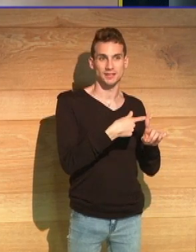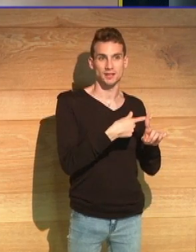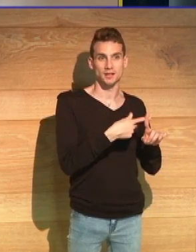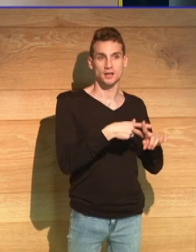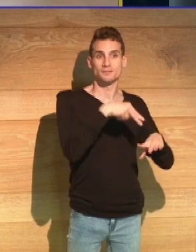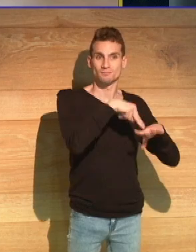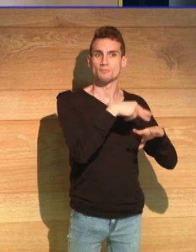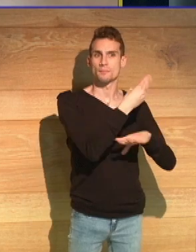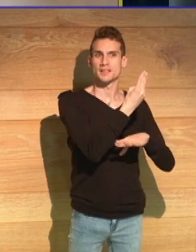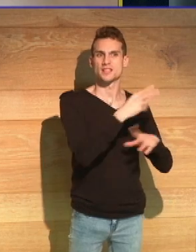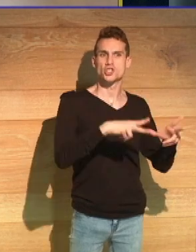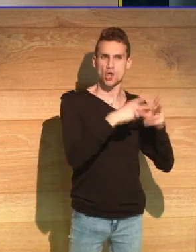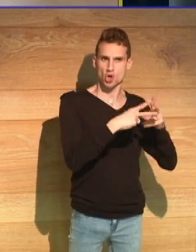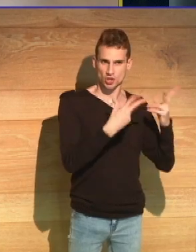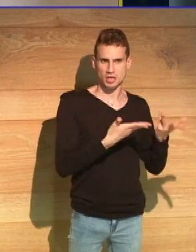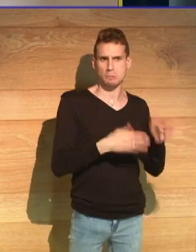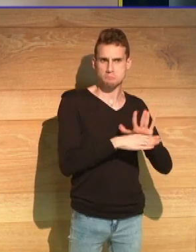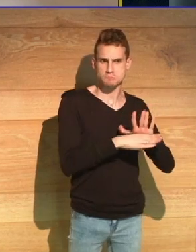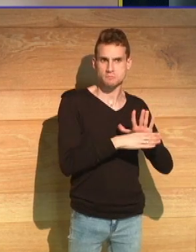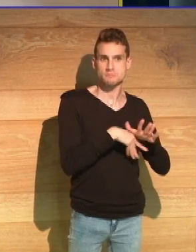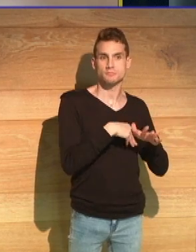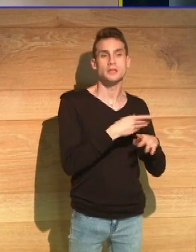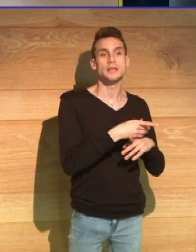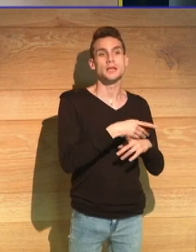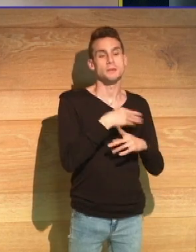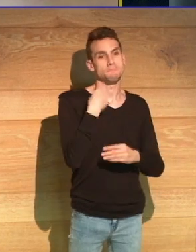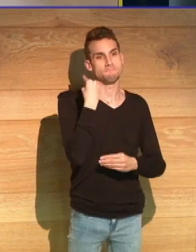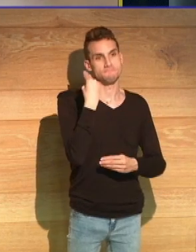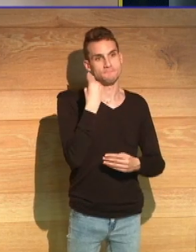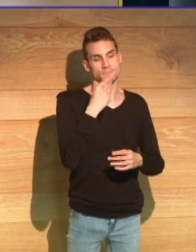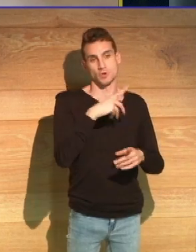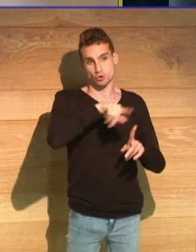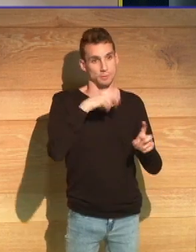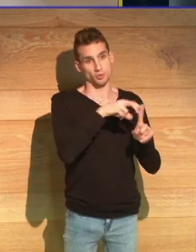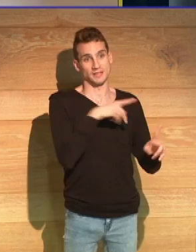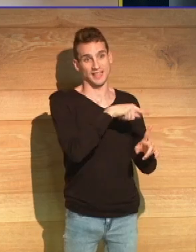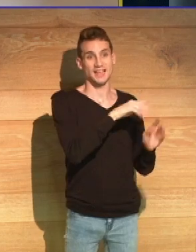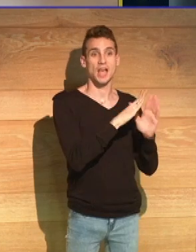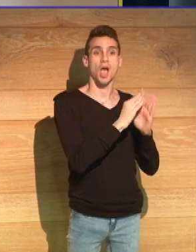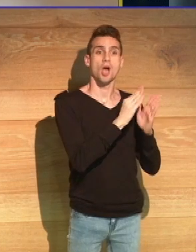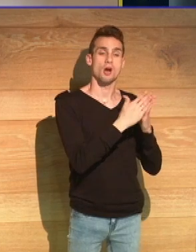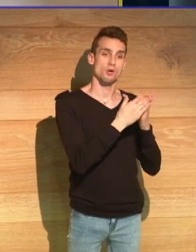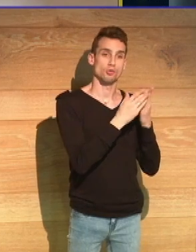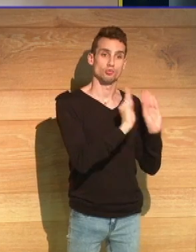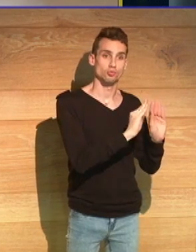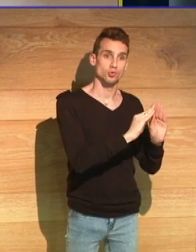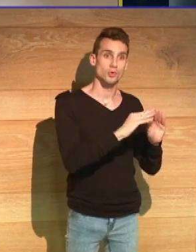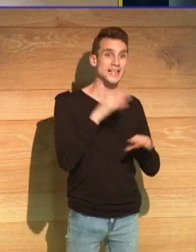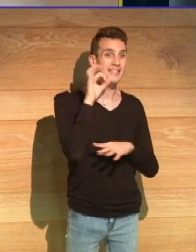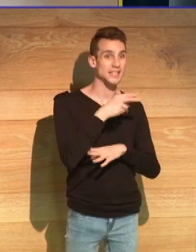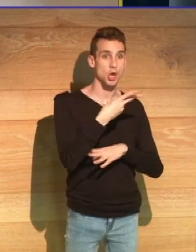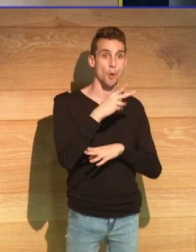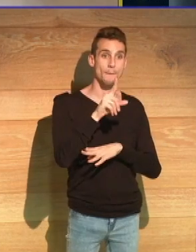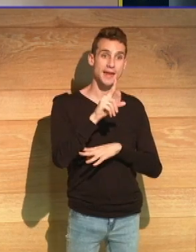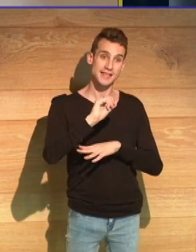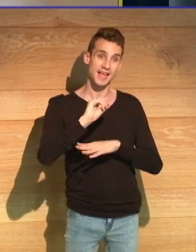vida pública constante, hay que tener en cuenta que su obra de alguna manera prácticamente cruza el siglo XX. Él empezó a realizar sus primeros proyectos